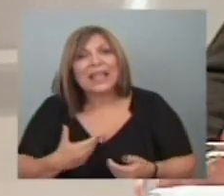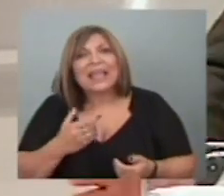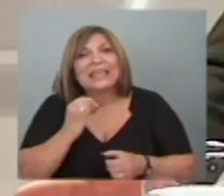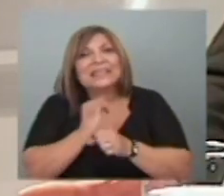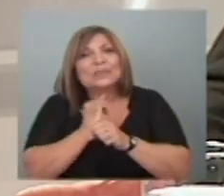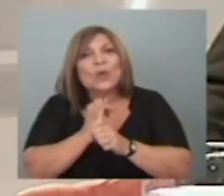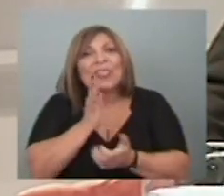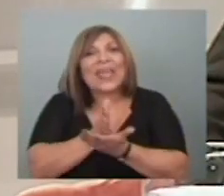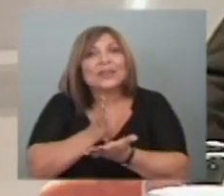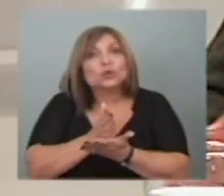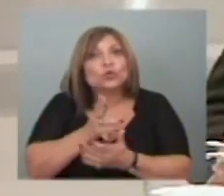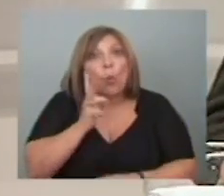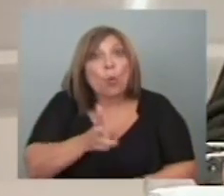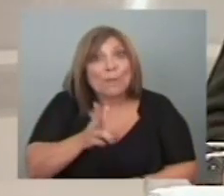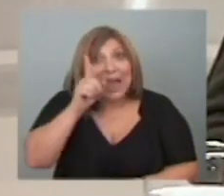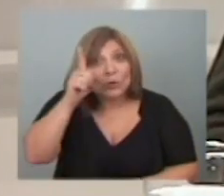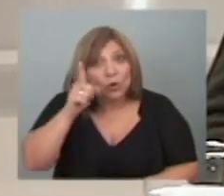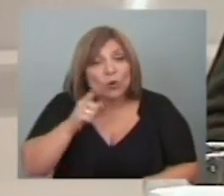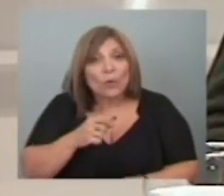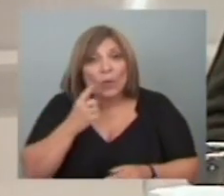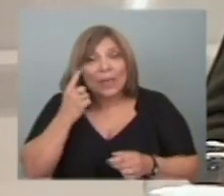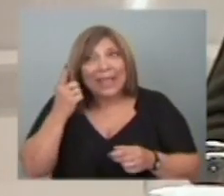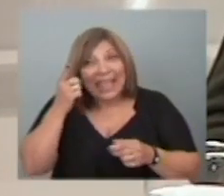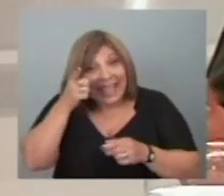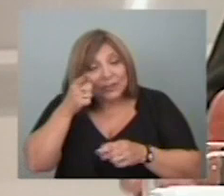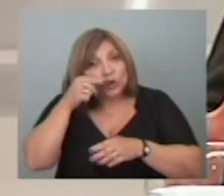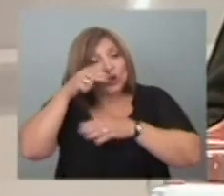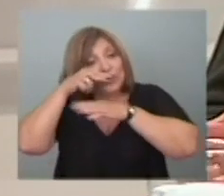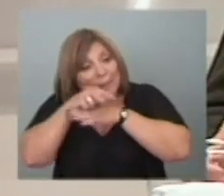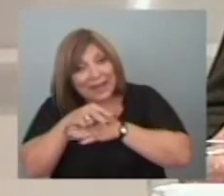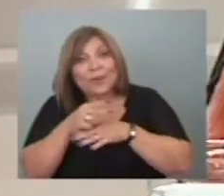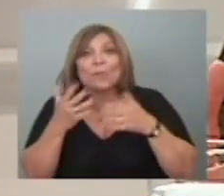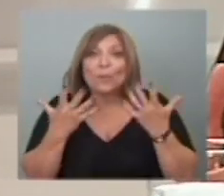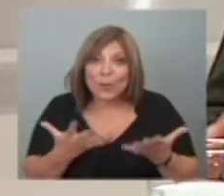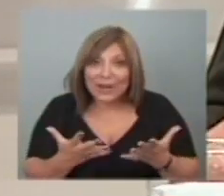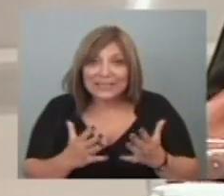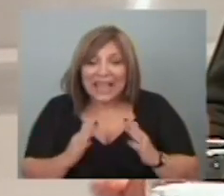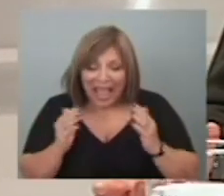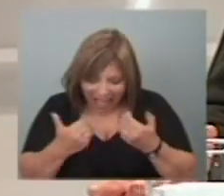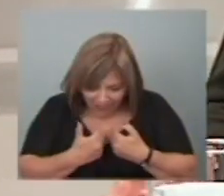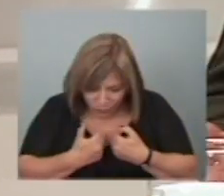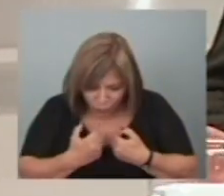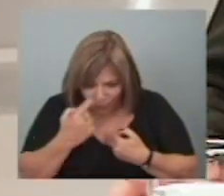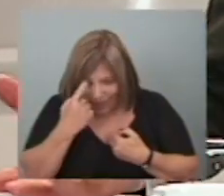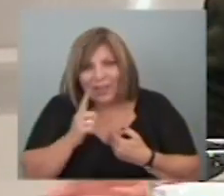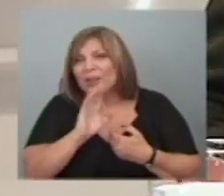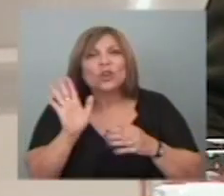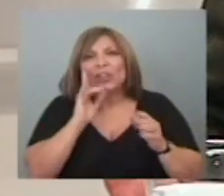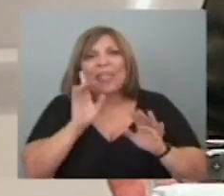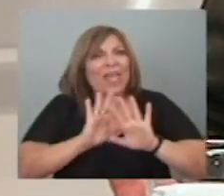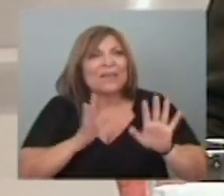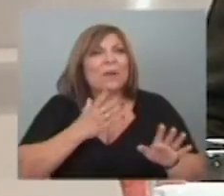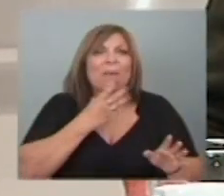Institución Nacional de Derechos Humanos, que desde un ángulo, por eso quise decir que era autocrítico, no partidario, integrado por